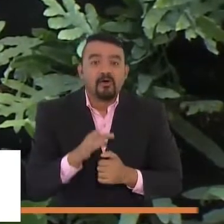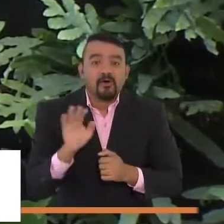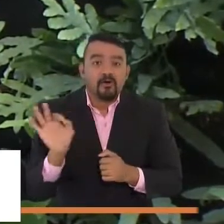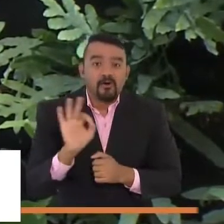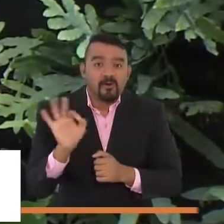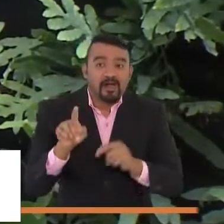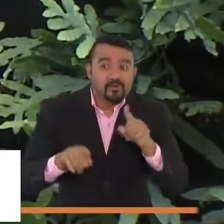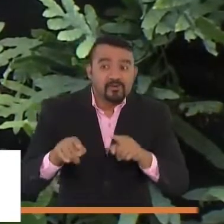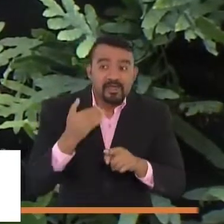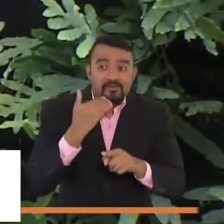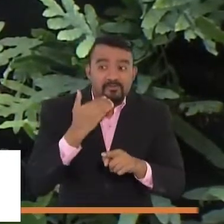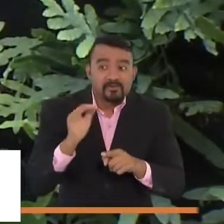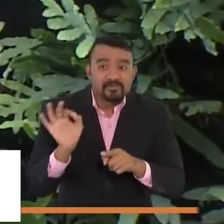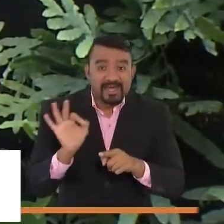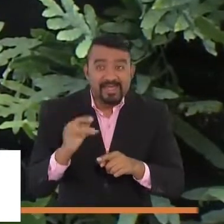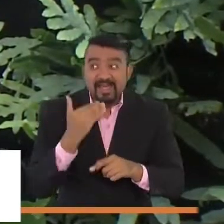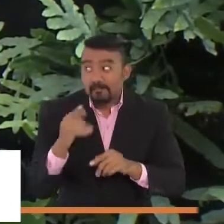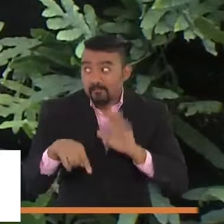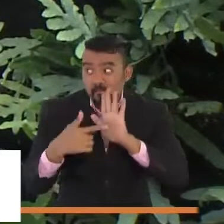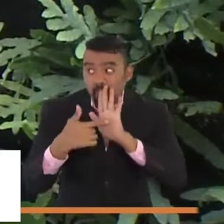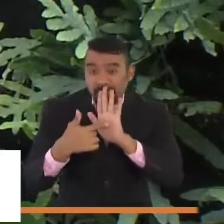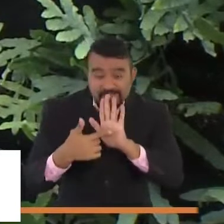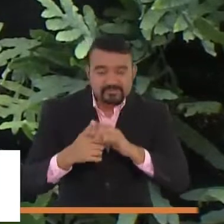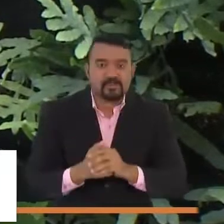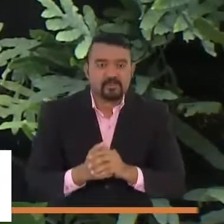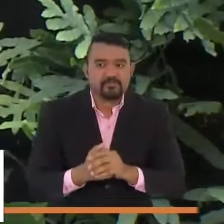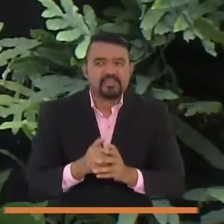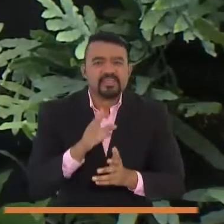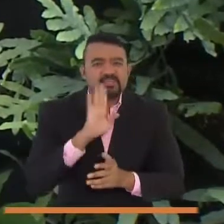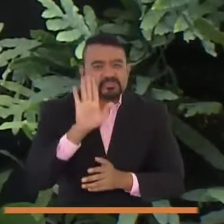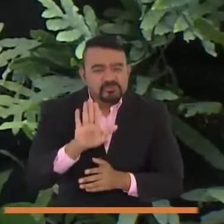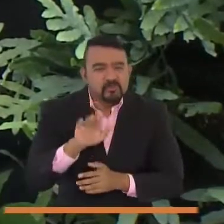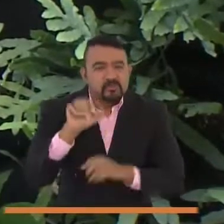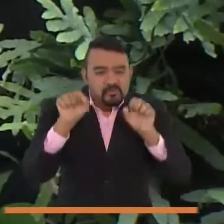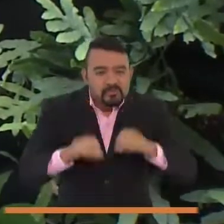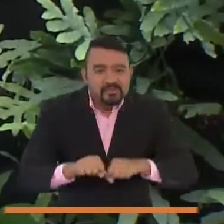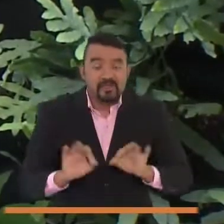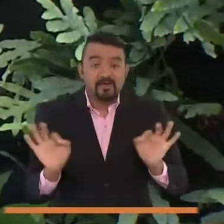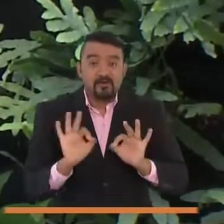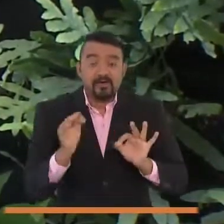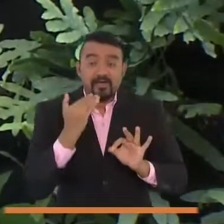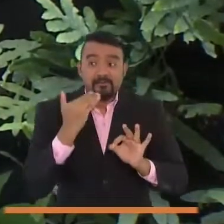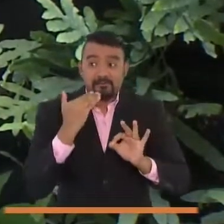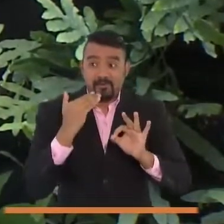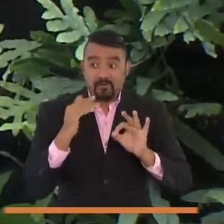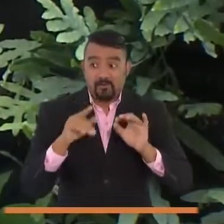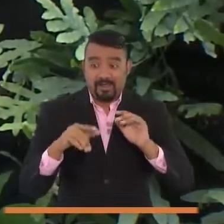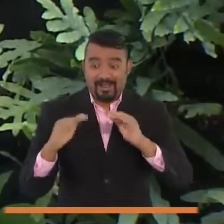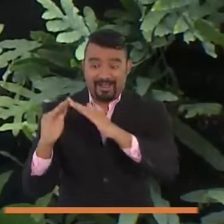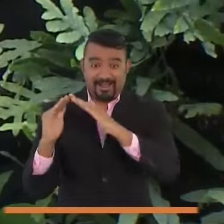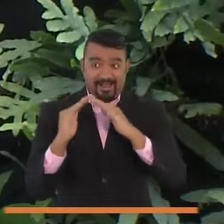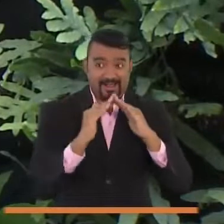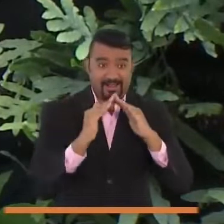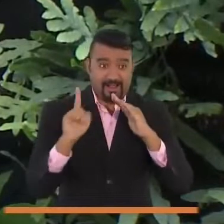unas condiciones que permitieran el ingreso seguro de personas a esas viviendas. Se mejoraron